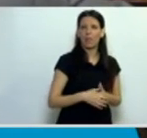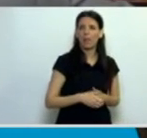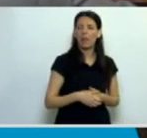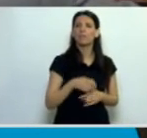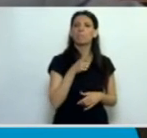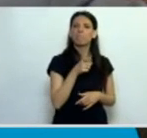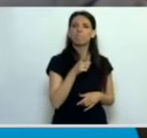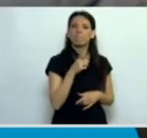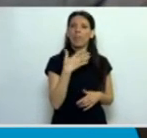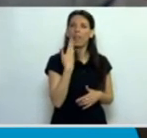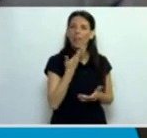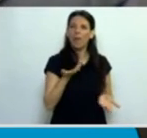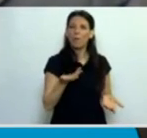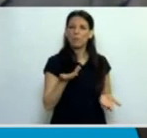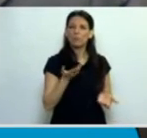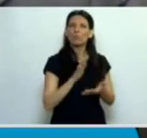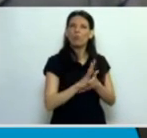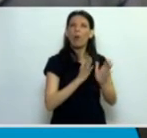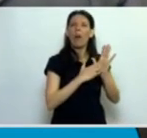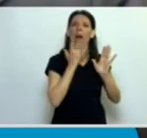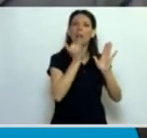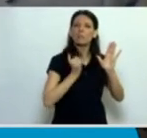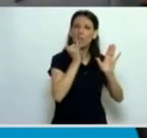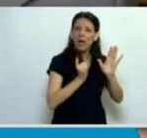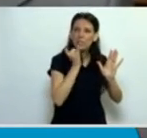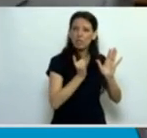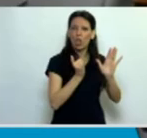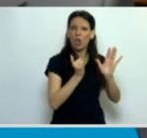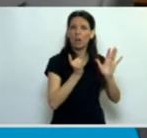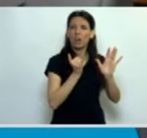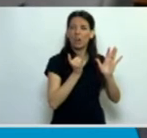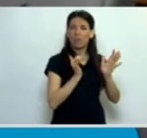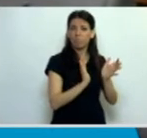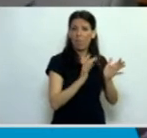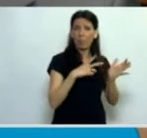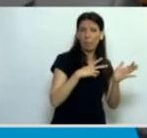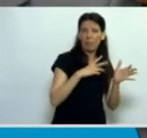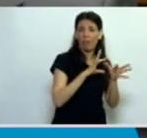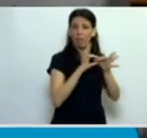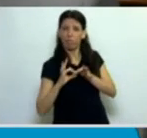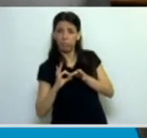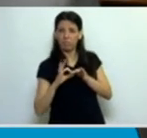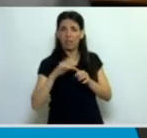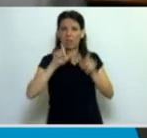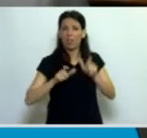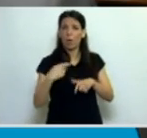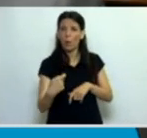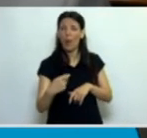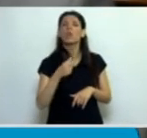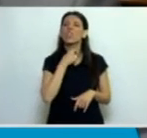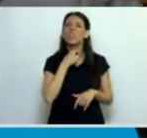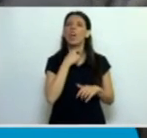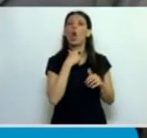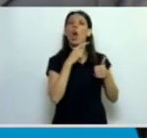es el sustento de los argumentos que se plantea desde el Gobierno. Pero bueno, voy a